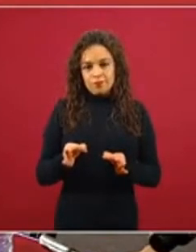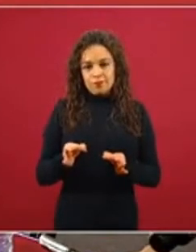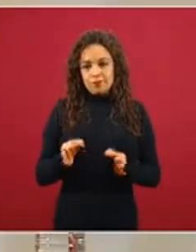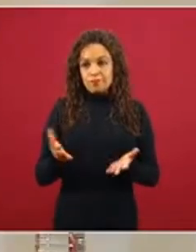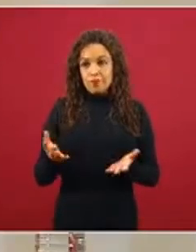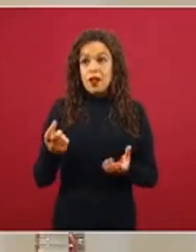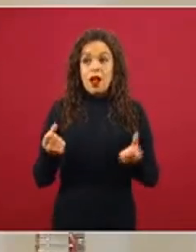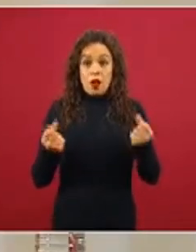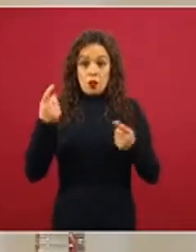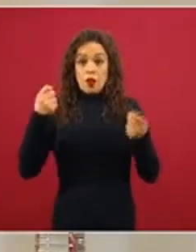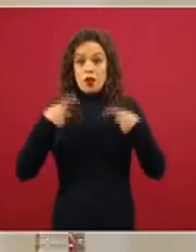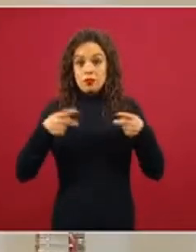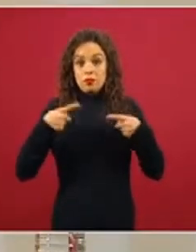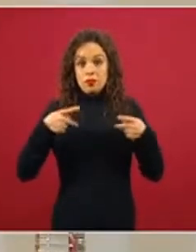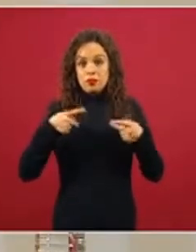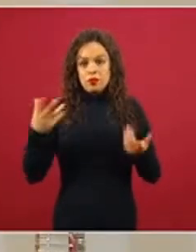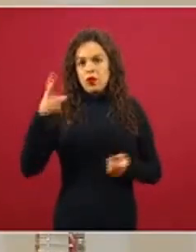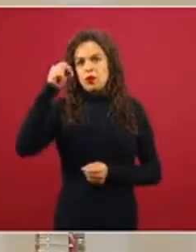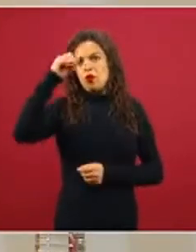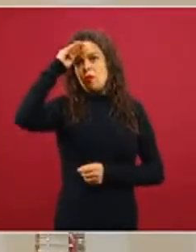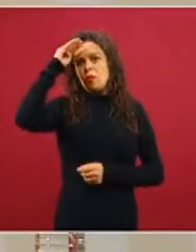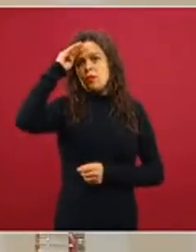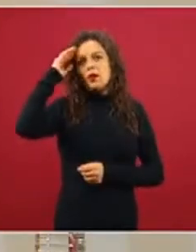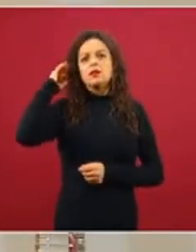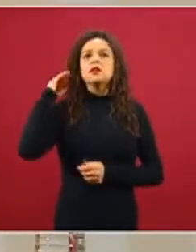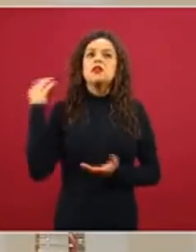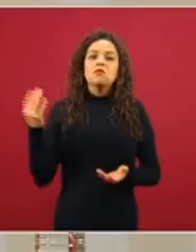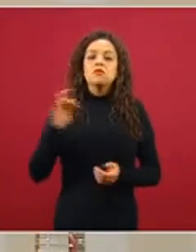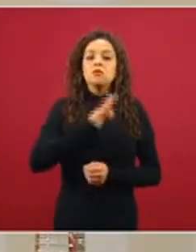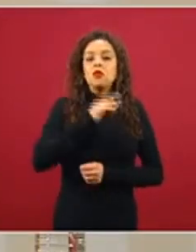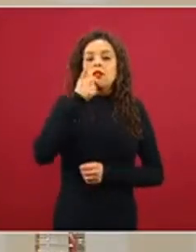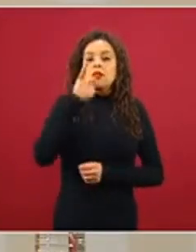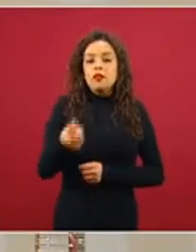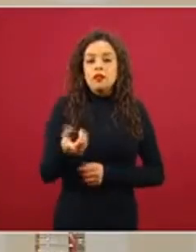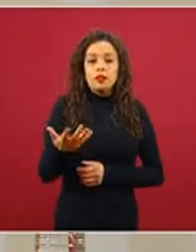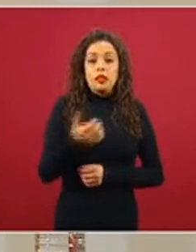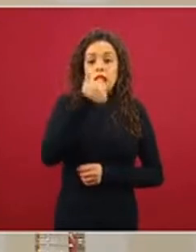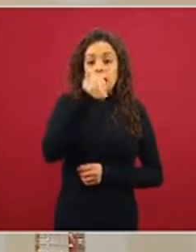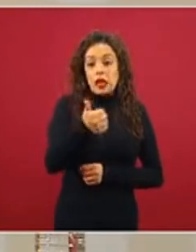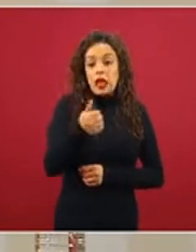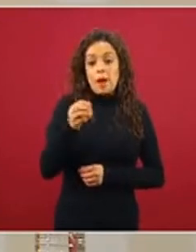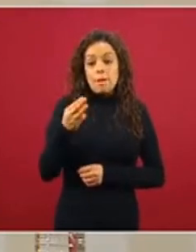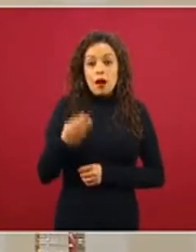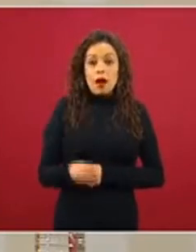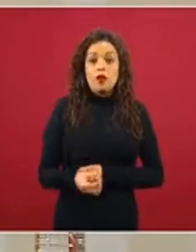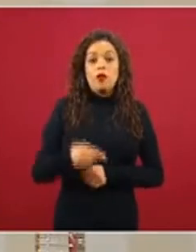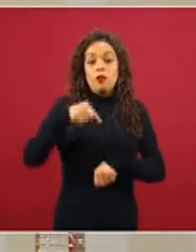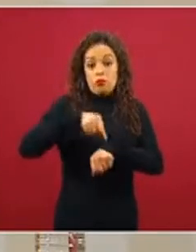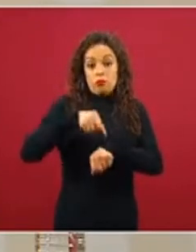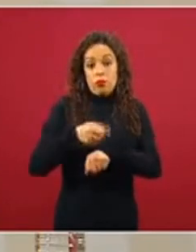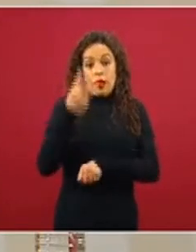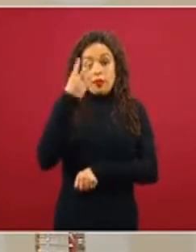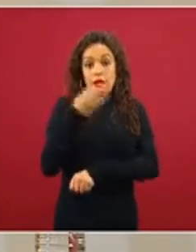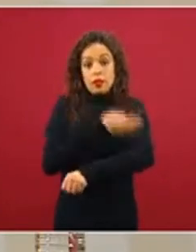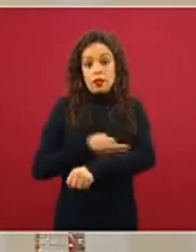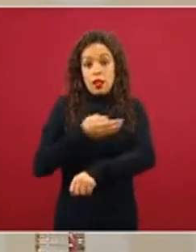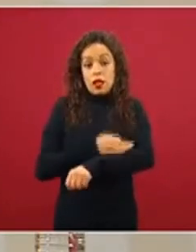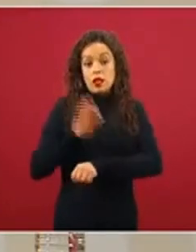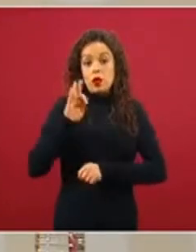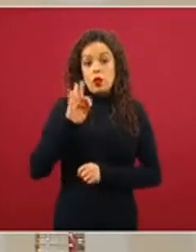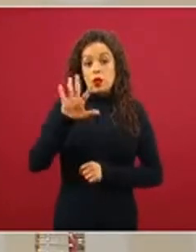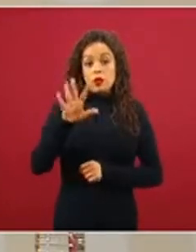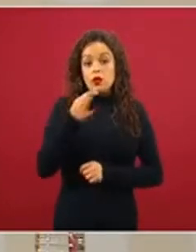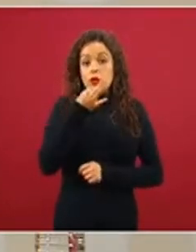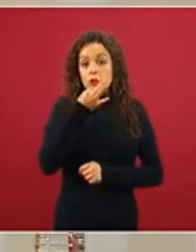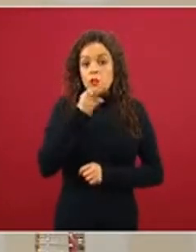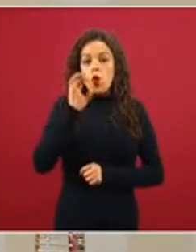les ocurre que se podría decir 6 de mayo a las 3:45 de la tarde o 6 de mayo